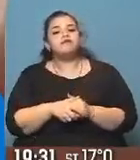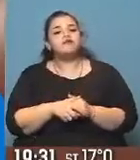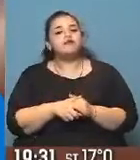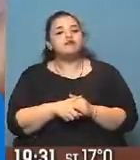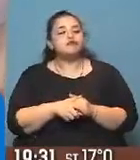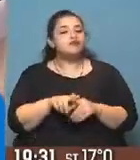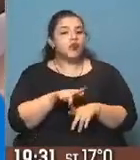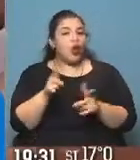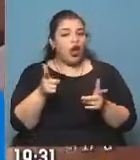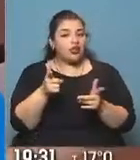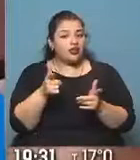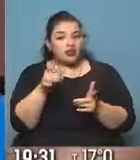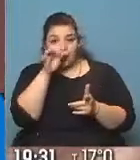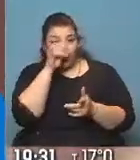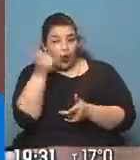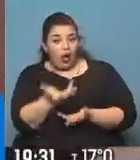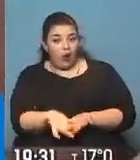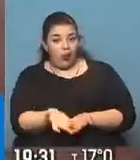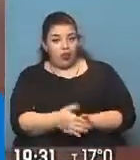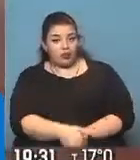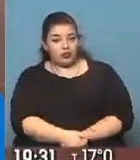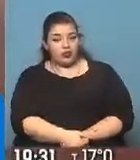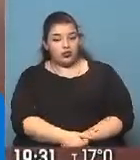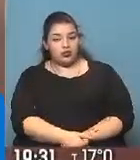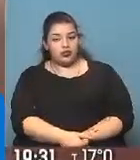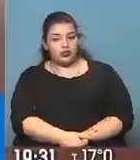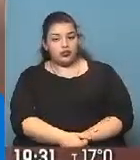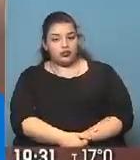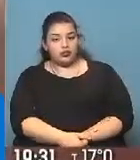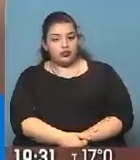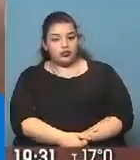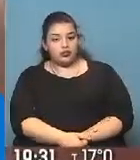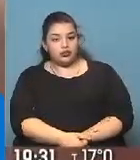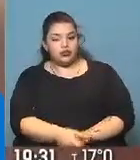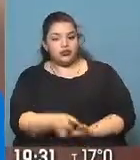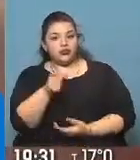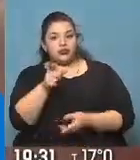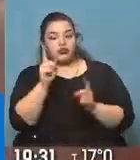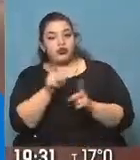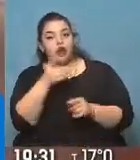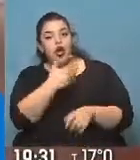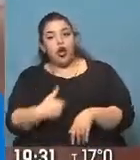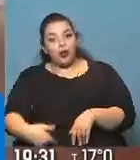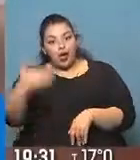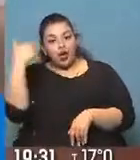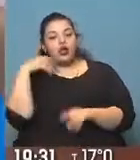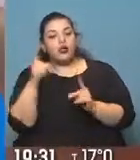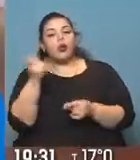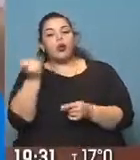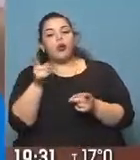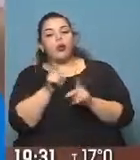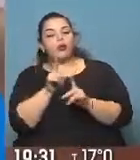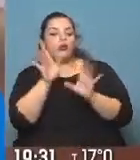paritaria nacional docente nunca existió si en todo caso el gobierno anterior ha llamado una mesa este